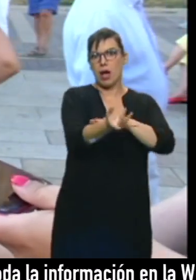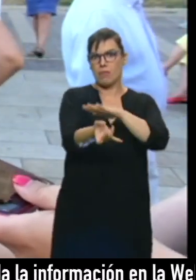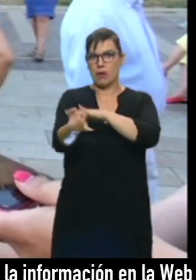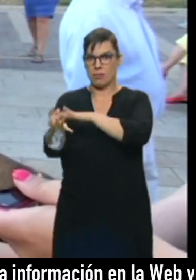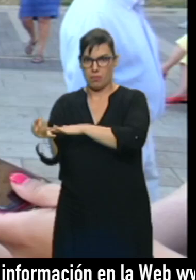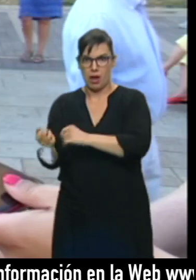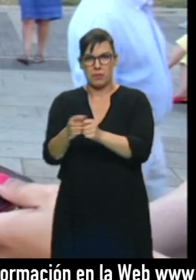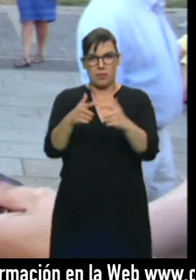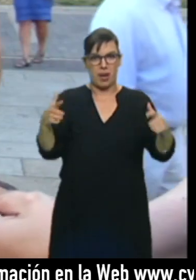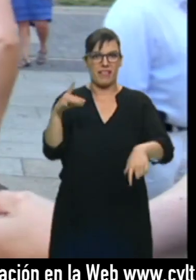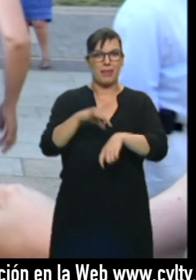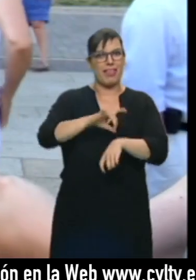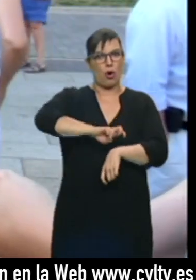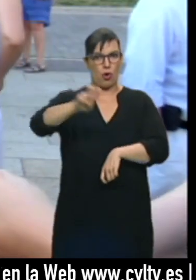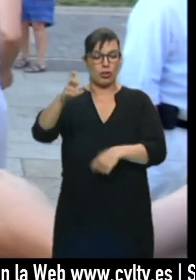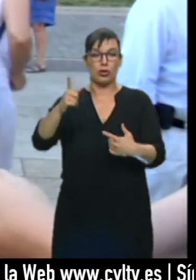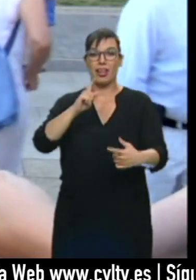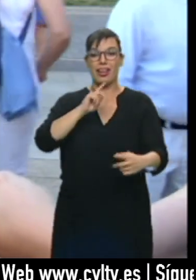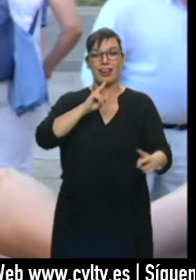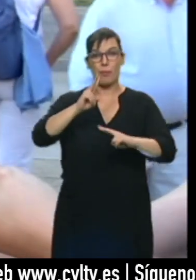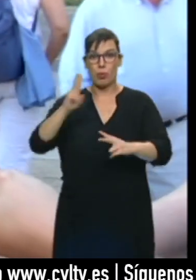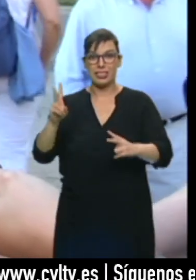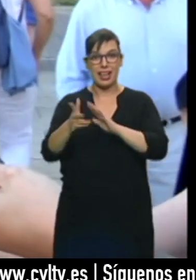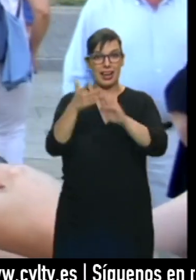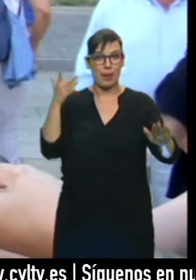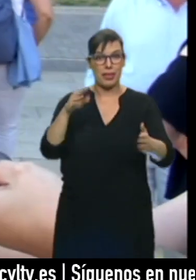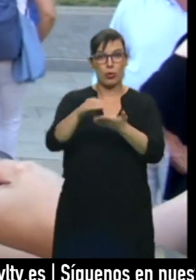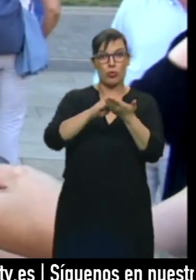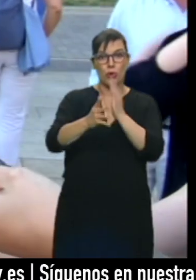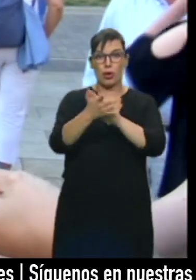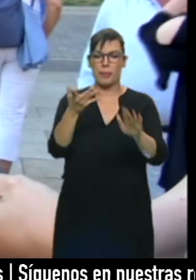se va a dar salida y solución rápida a todas las patologías estas que os digo.